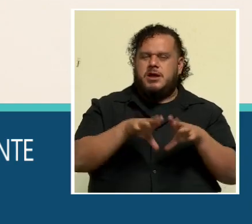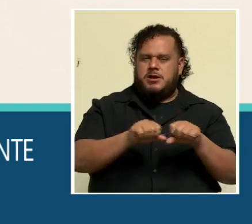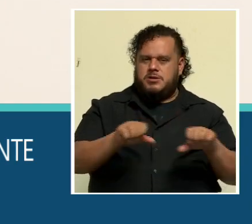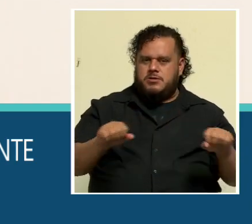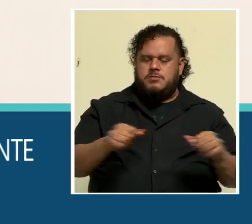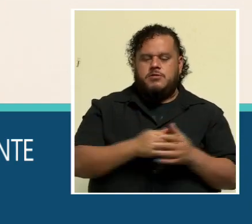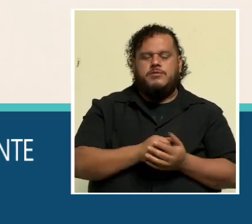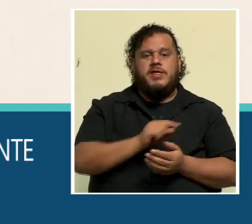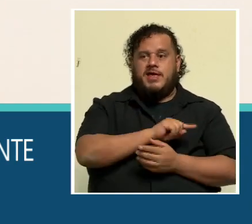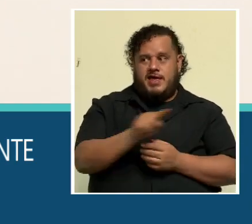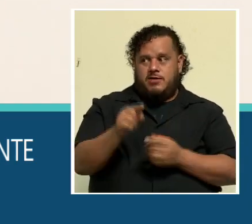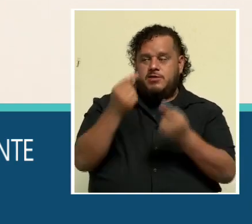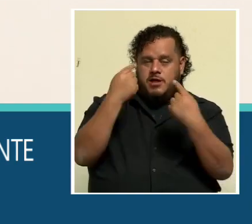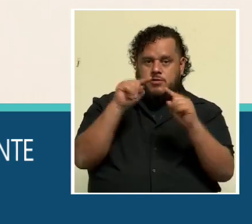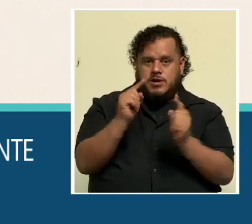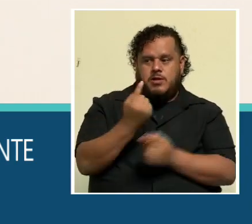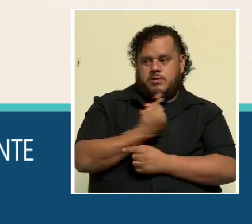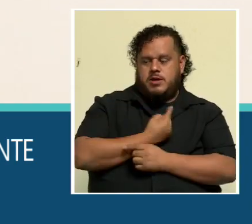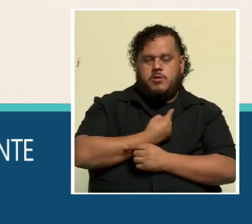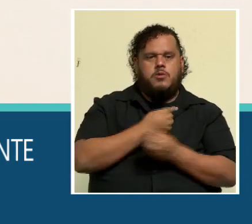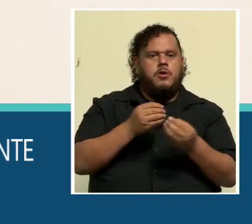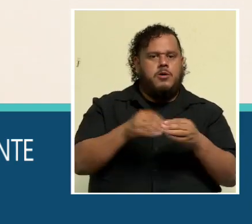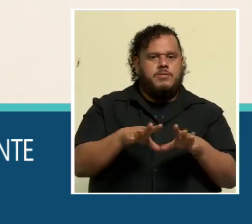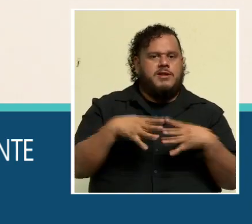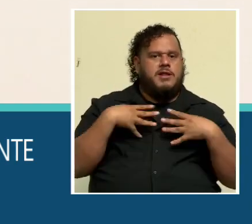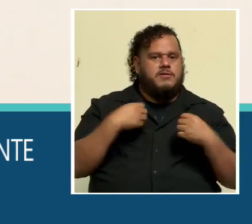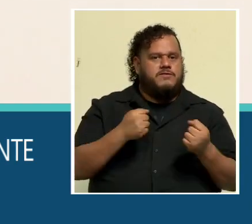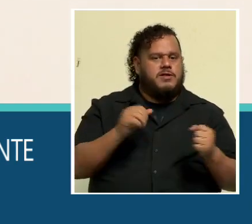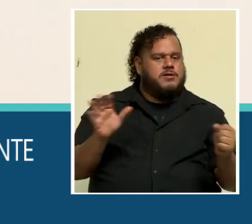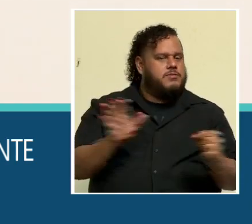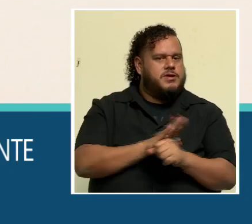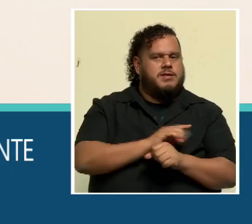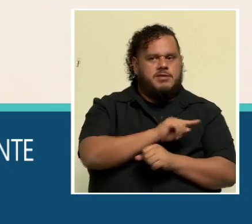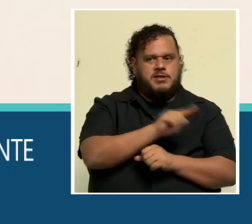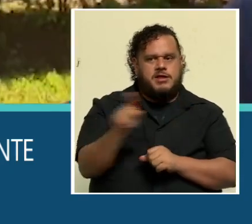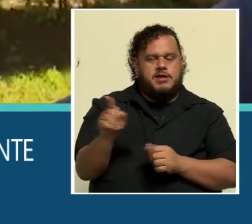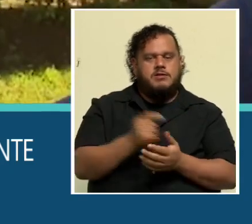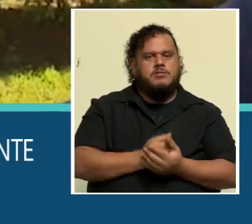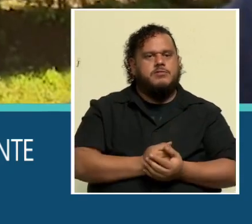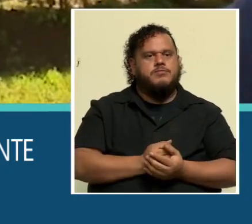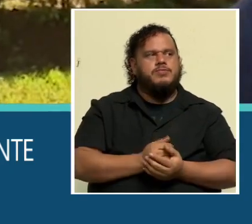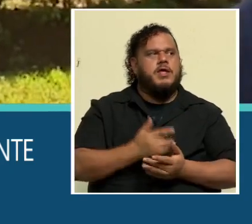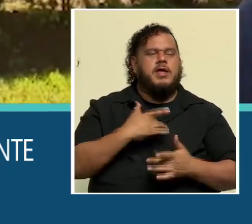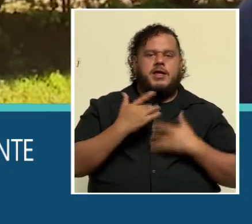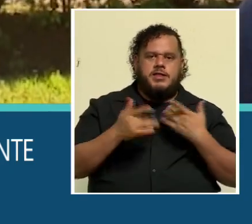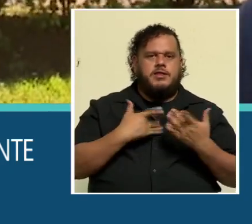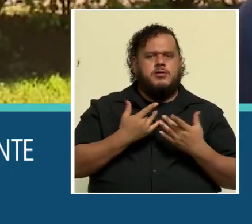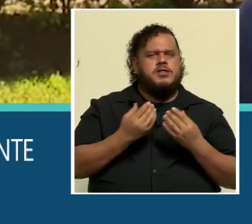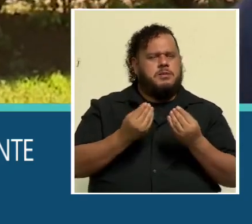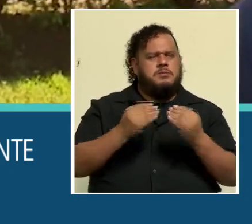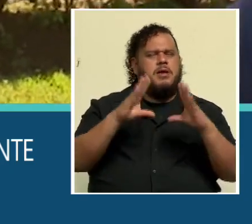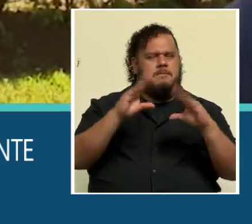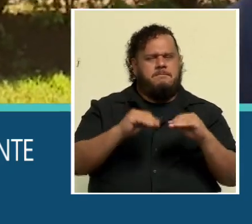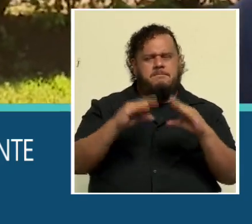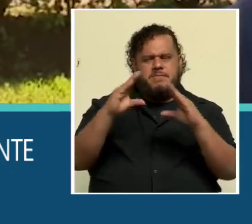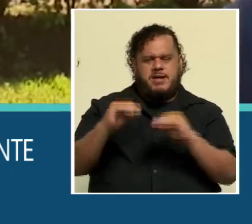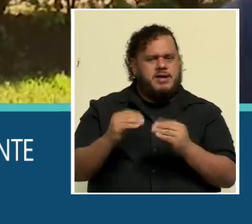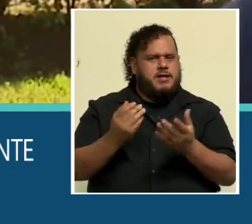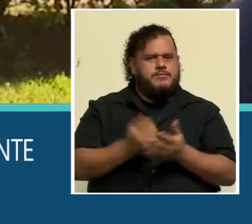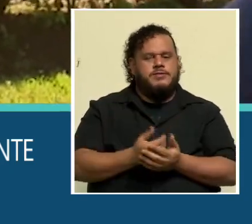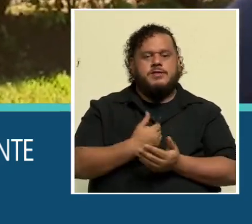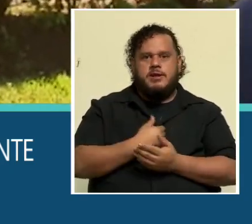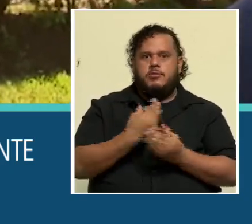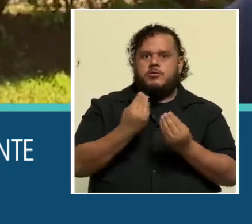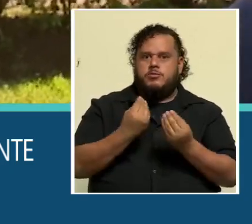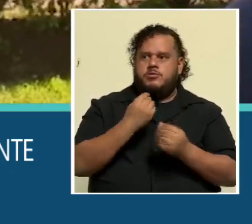ellos han hecho que uno pierda la confianza completamente en ellos. Siento que está muy apagado. Yo creo que tenemos muchos